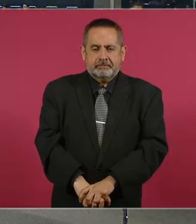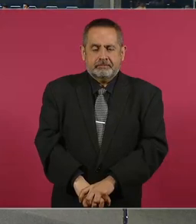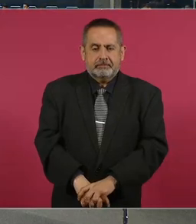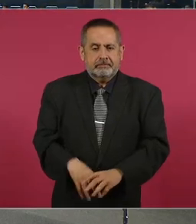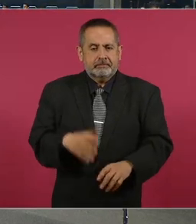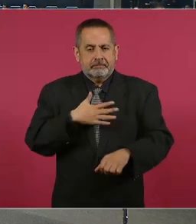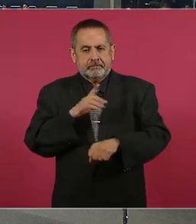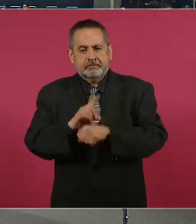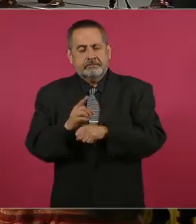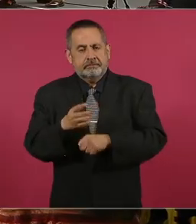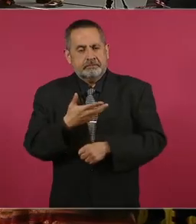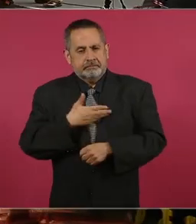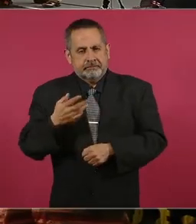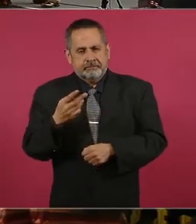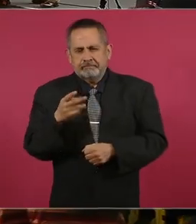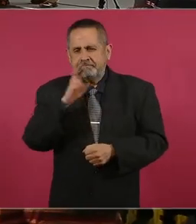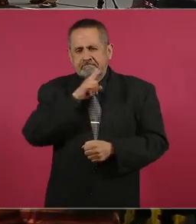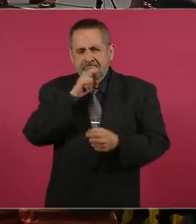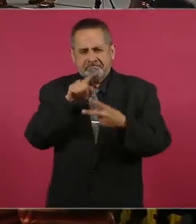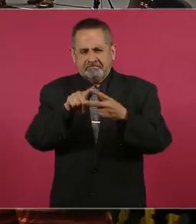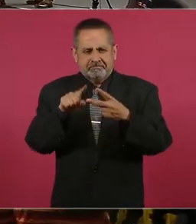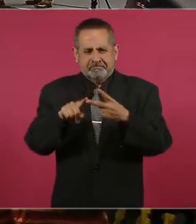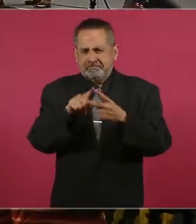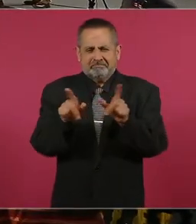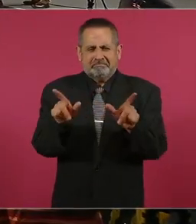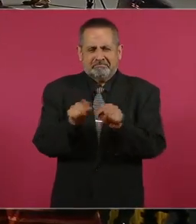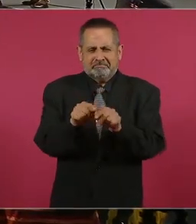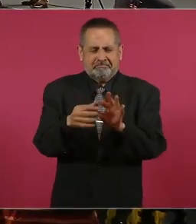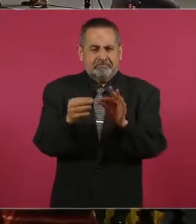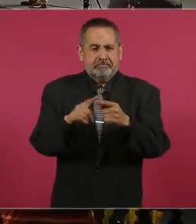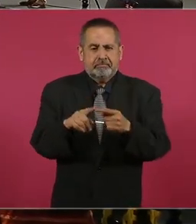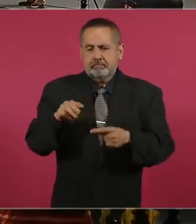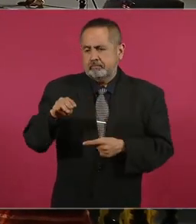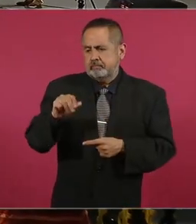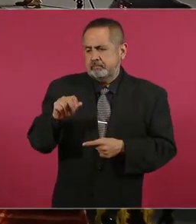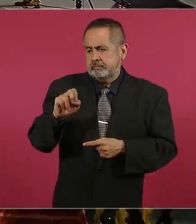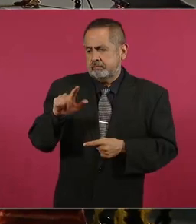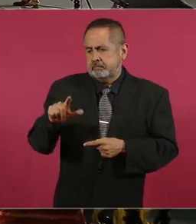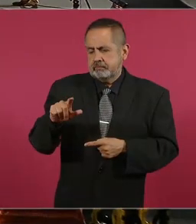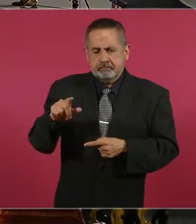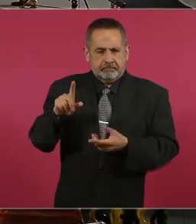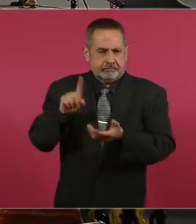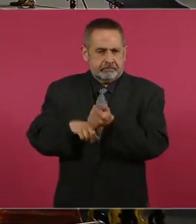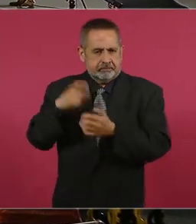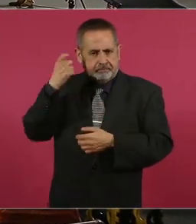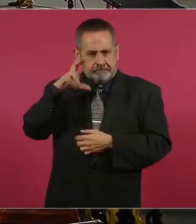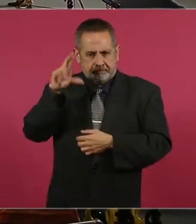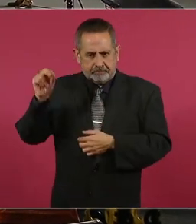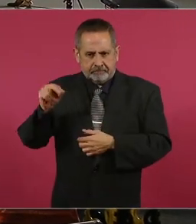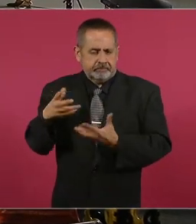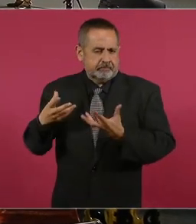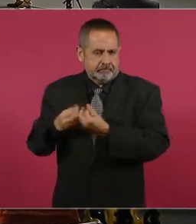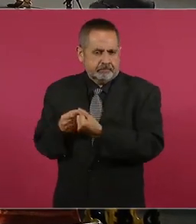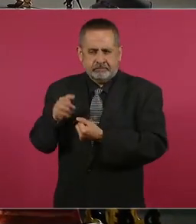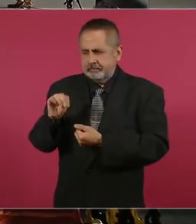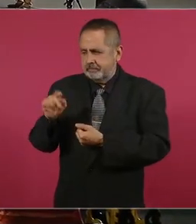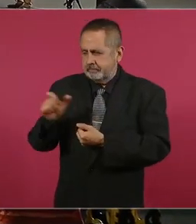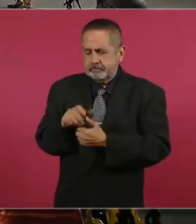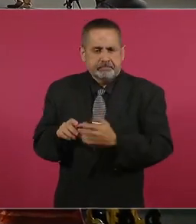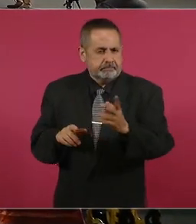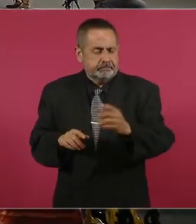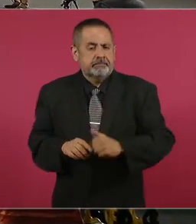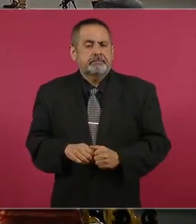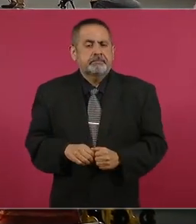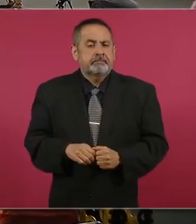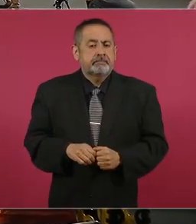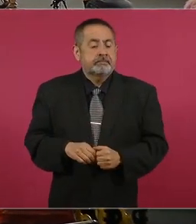Buenos días, presidente. Rapidísimo, dos temas en una intervención muy breve. Manuel Pedrero del Quintana Roo MX y los reporteros MX. Primero,